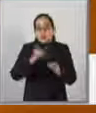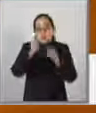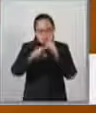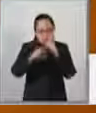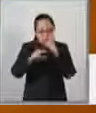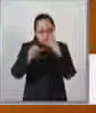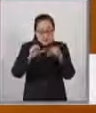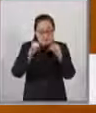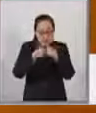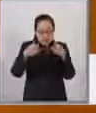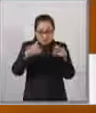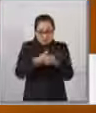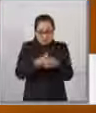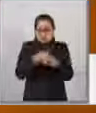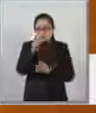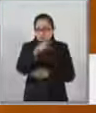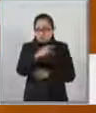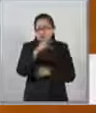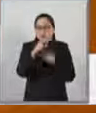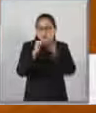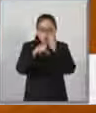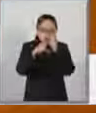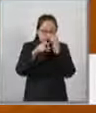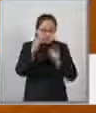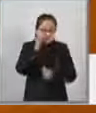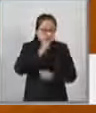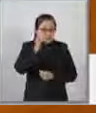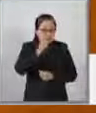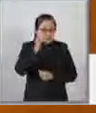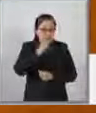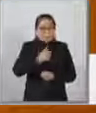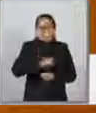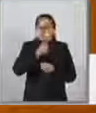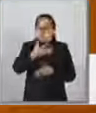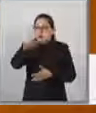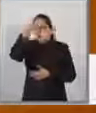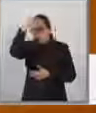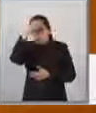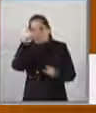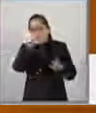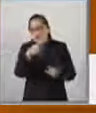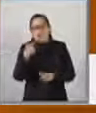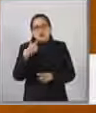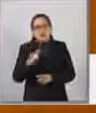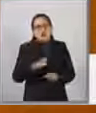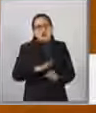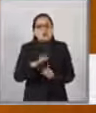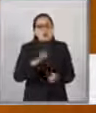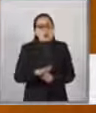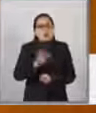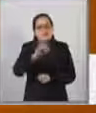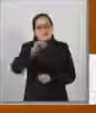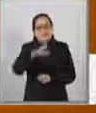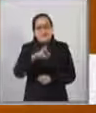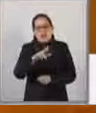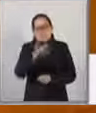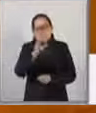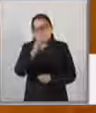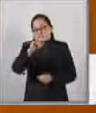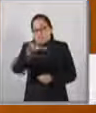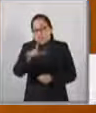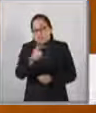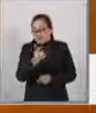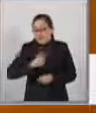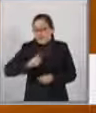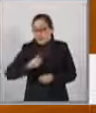de la sociedad civil siempre, en todo momento, externaron que no querían un fiscal carnal y que querían una fiscalía que